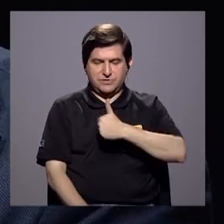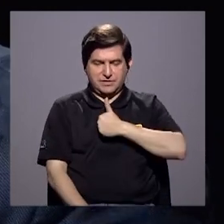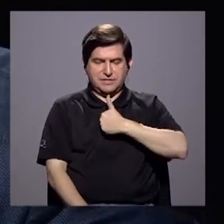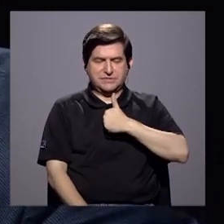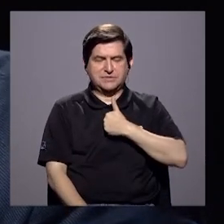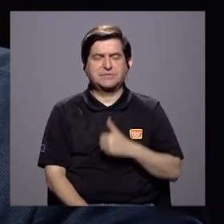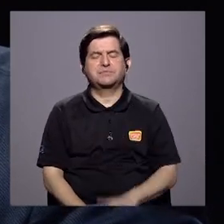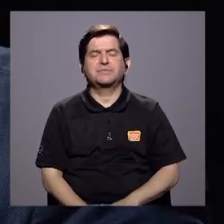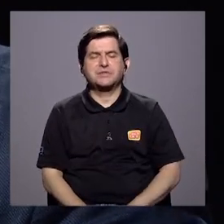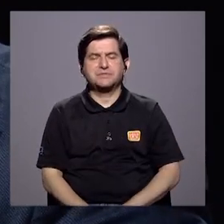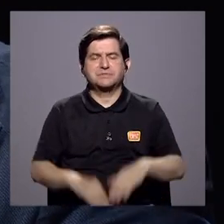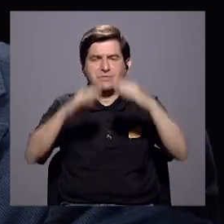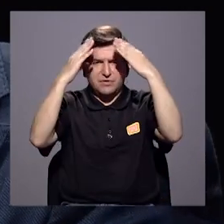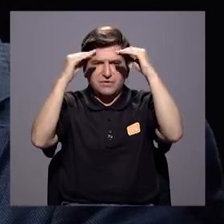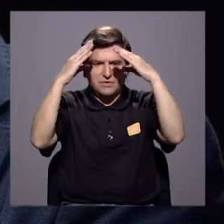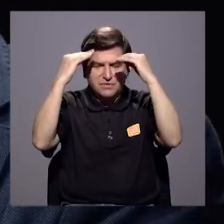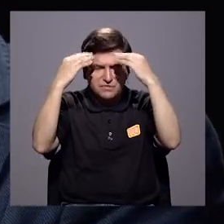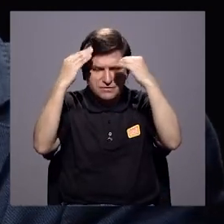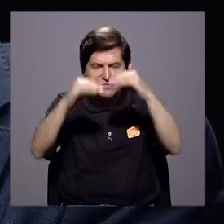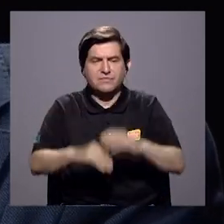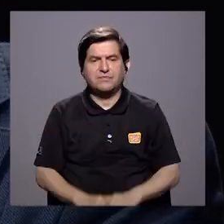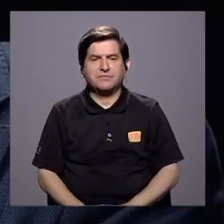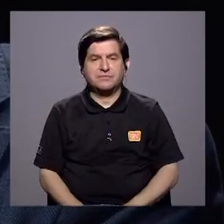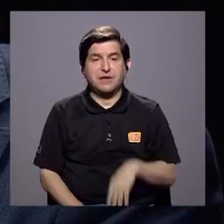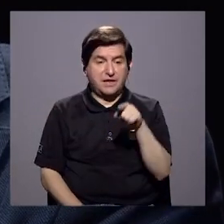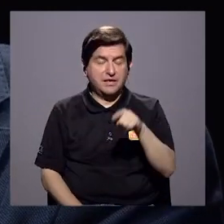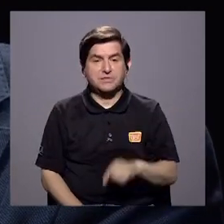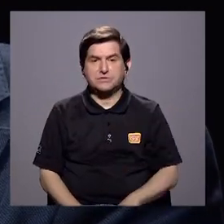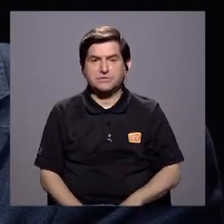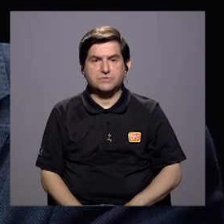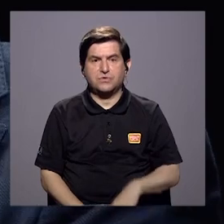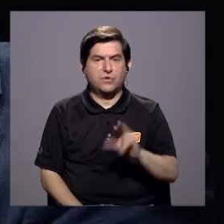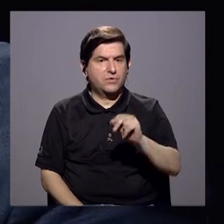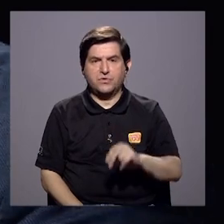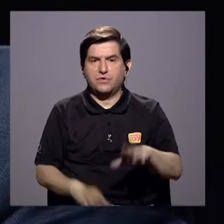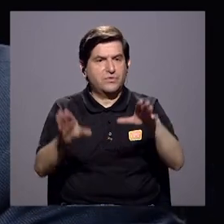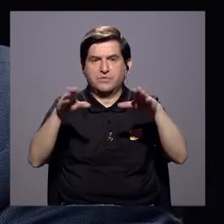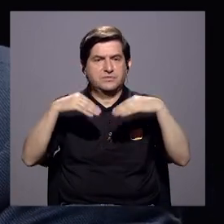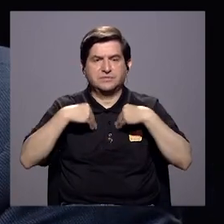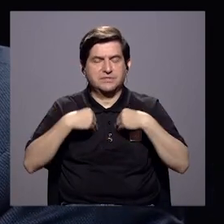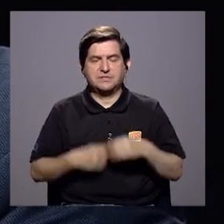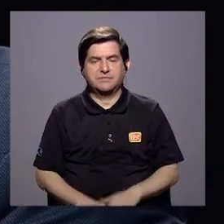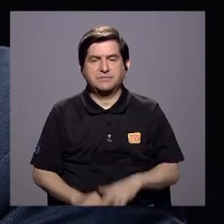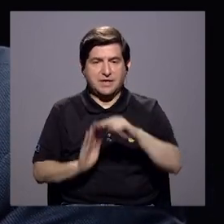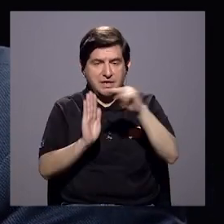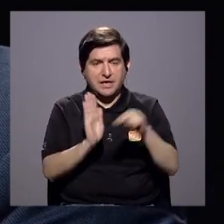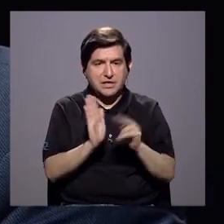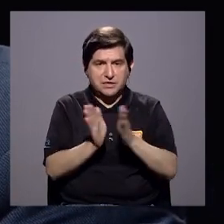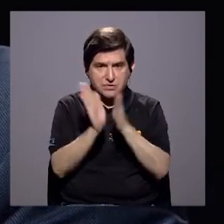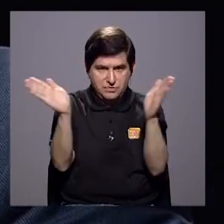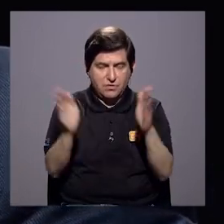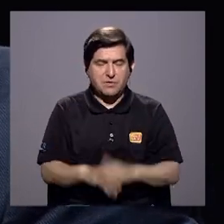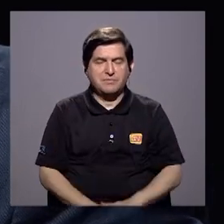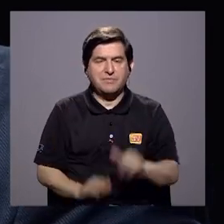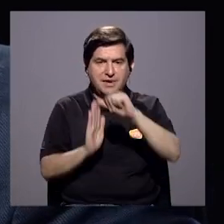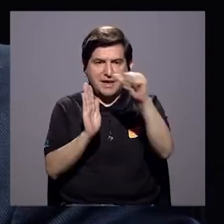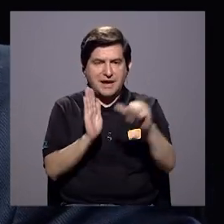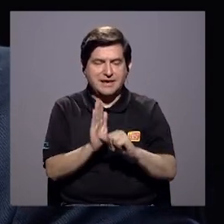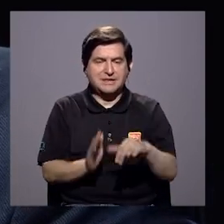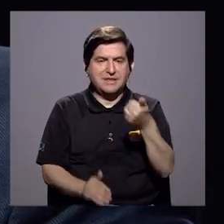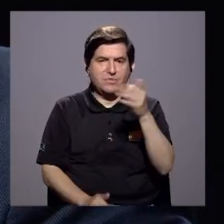que no es de recibo porque eso es una norma general cuando la el artículo 14 es una norma